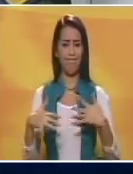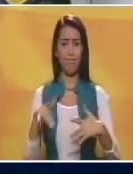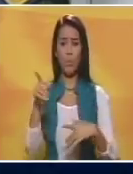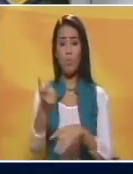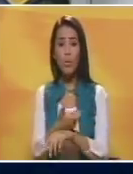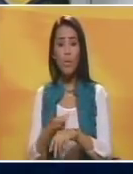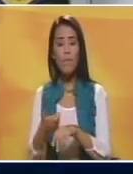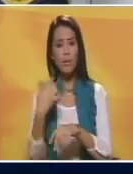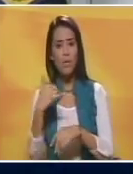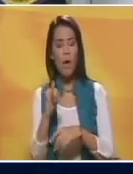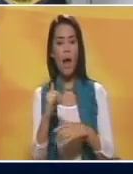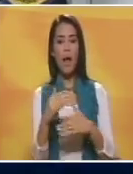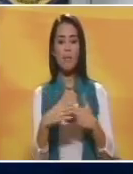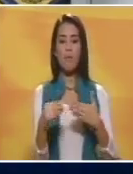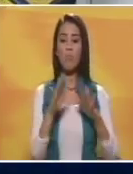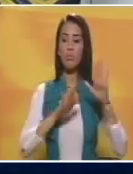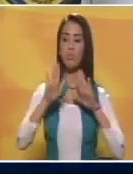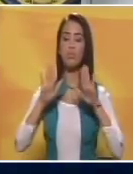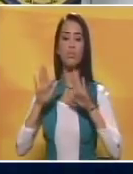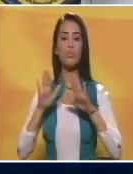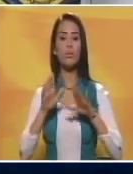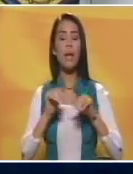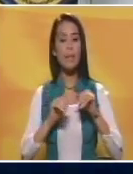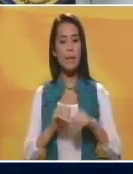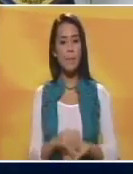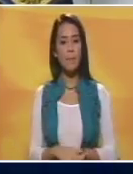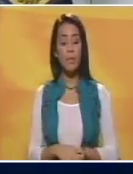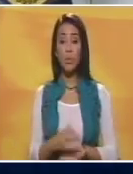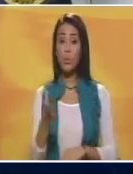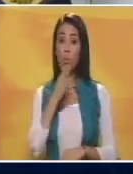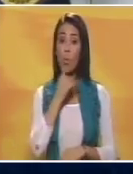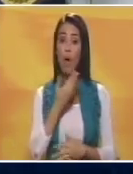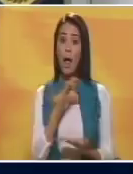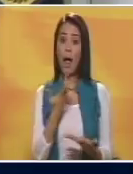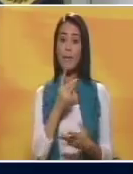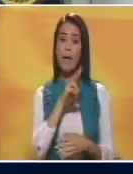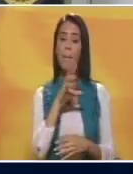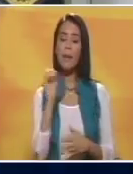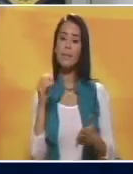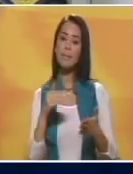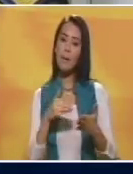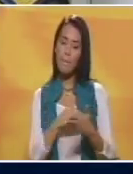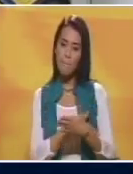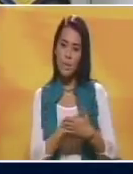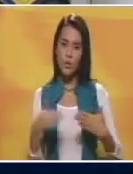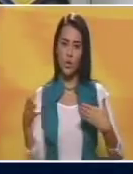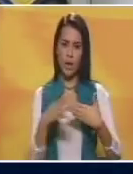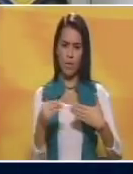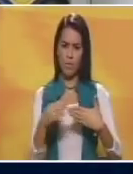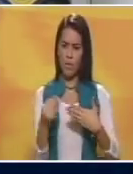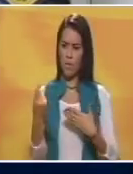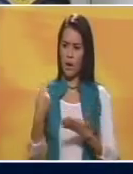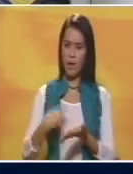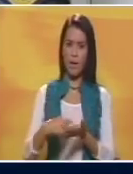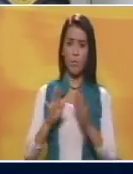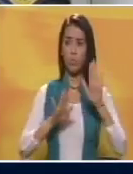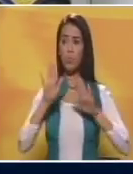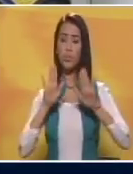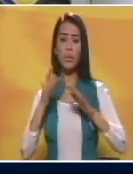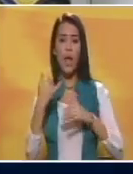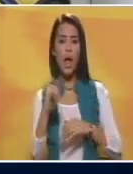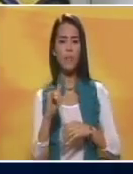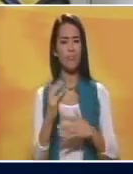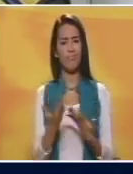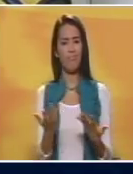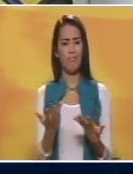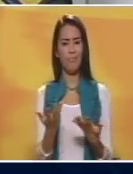que en las 15, 16 subastas que creo que hay hasta ahora no ha llegado ni a 20 millones de dólares en la suma de toda esa subasta, que es una